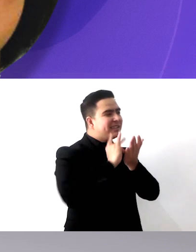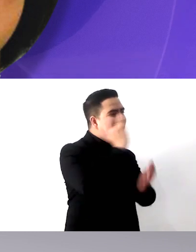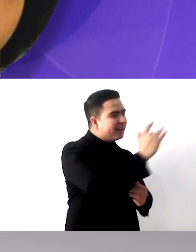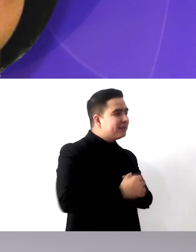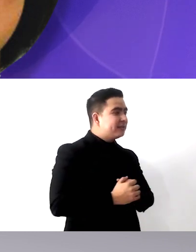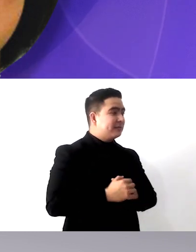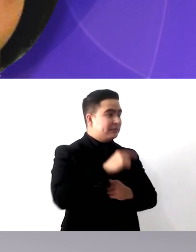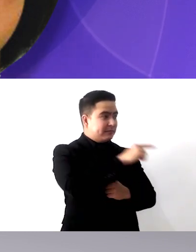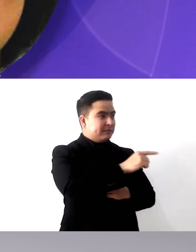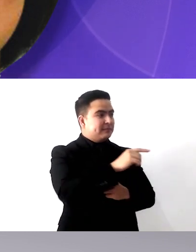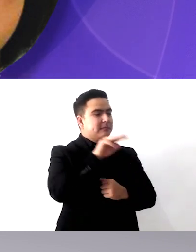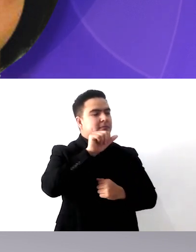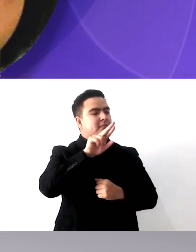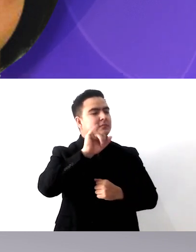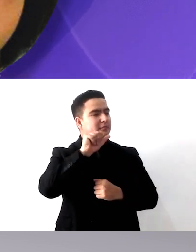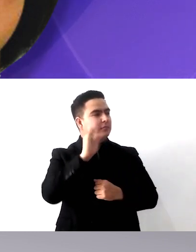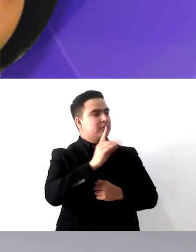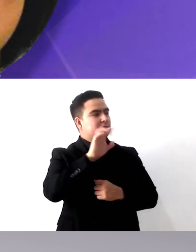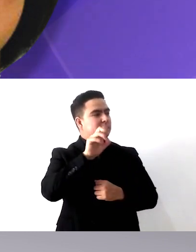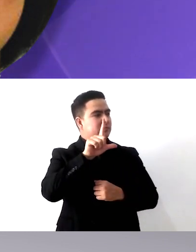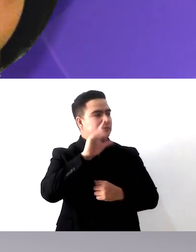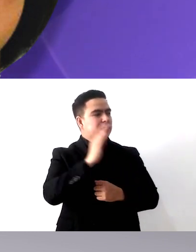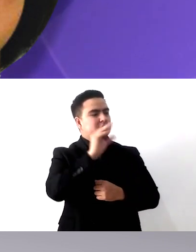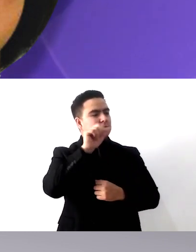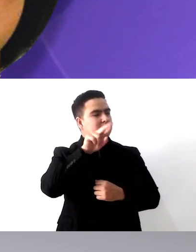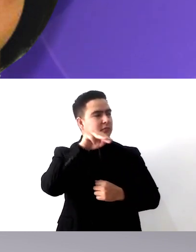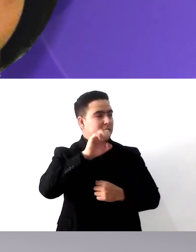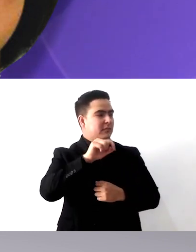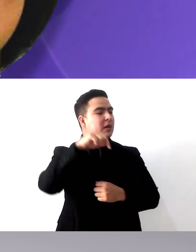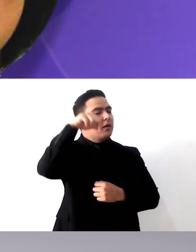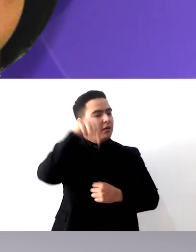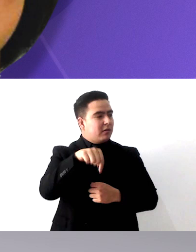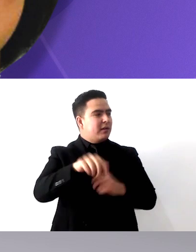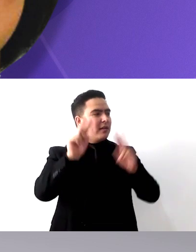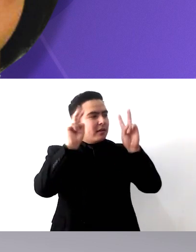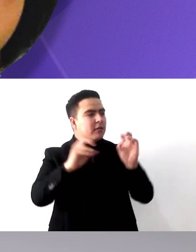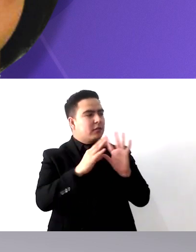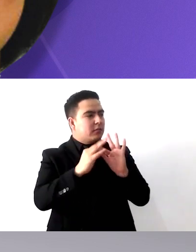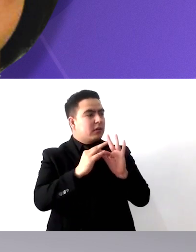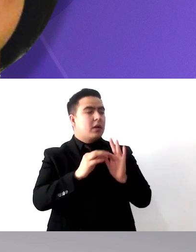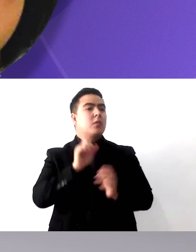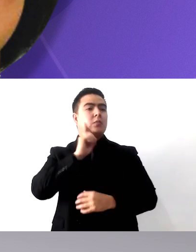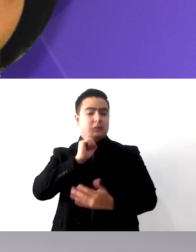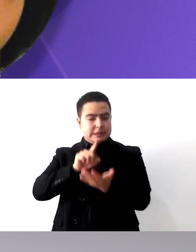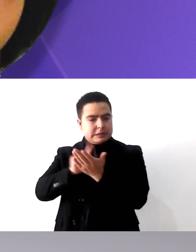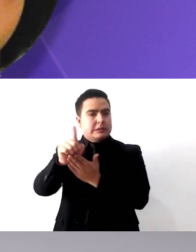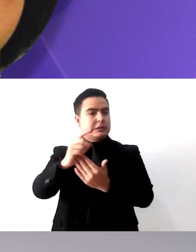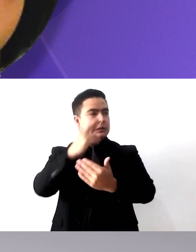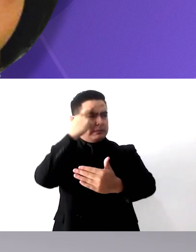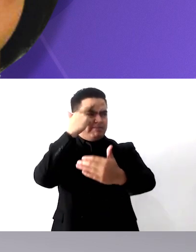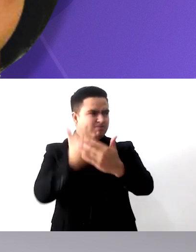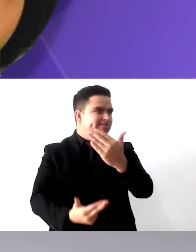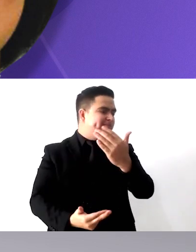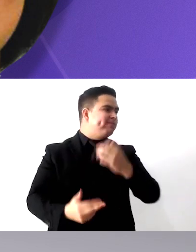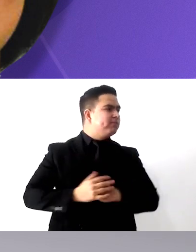del Carmen Alanís Figueroa. El día de hoy estuvimos tratando el tema de la violencia política por razón de género. Si